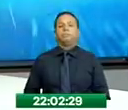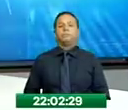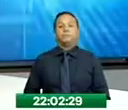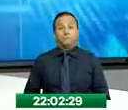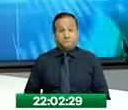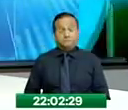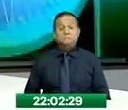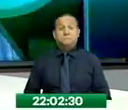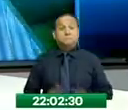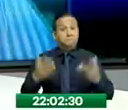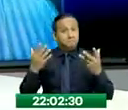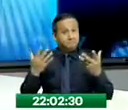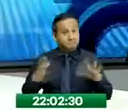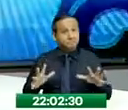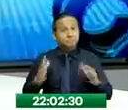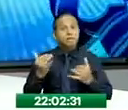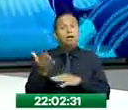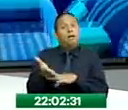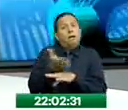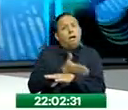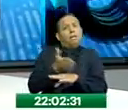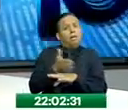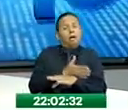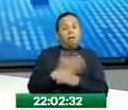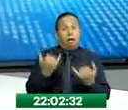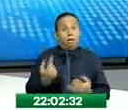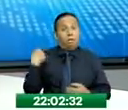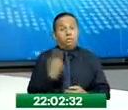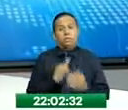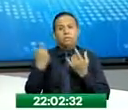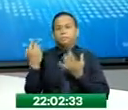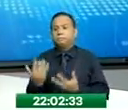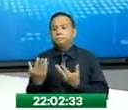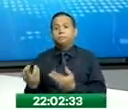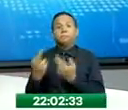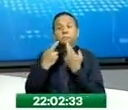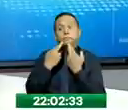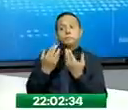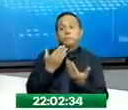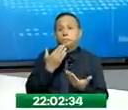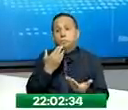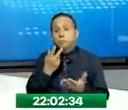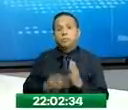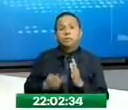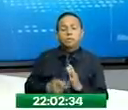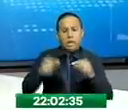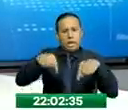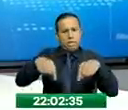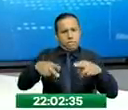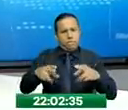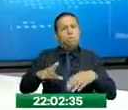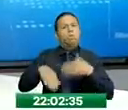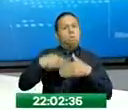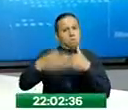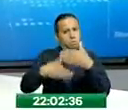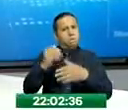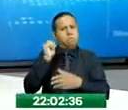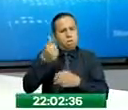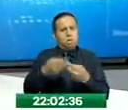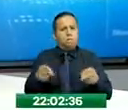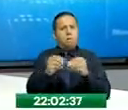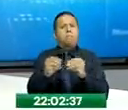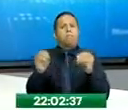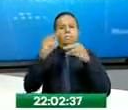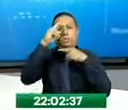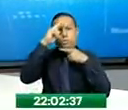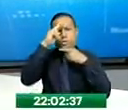pero es lo que se ha suscitado hace poco y estaremos pendientes del desarrollo de esta noticia por supuesto en esta emisión y en las próximas emisiones de su informativo